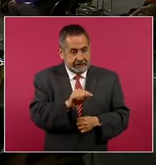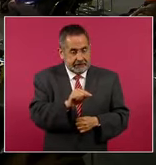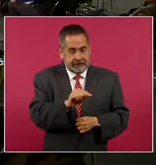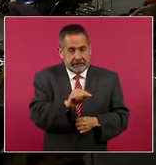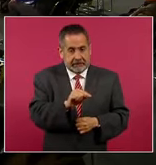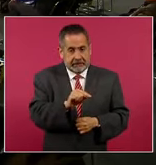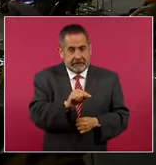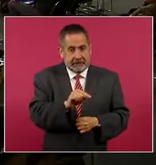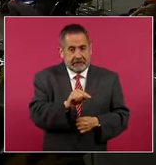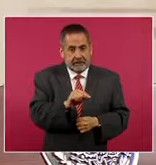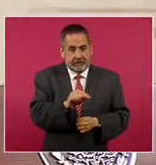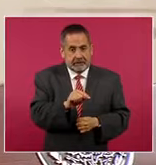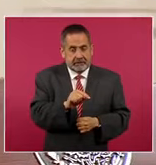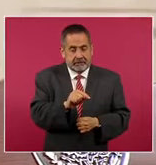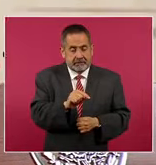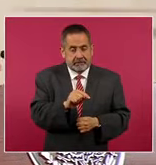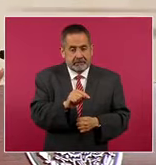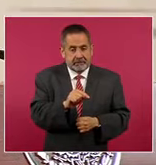1917, se